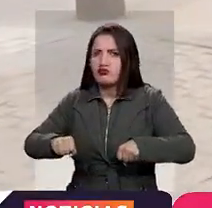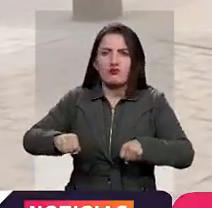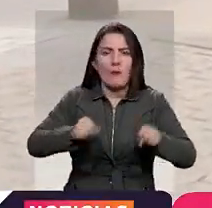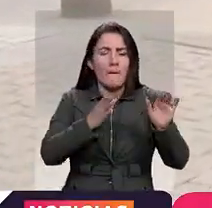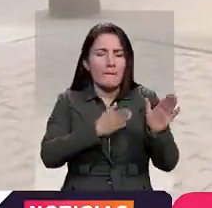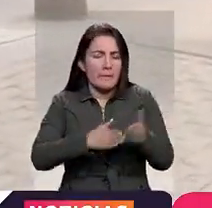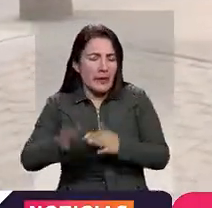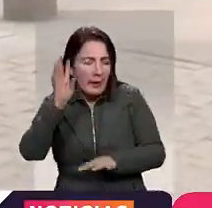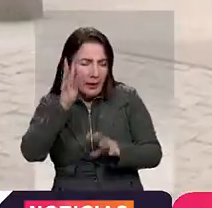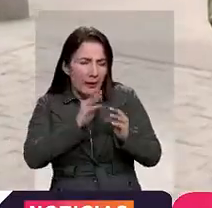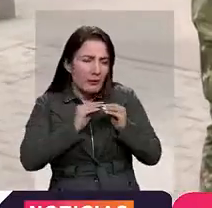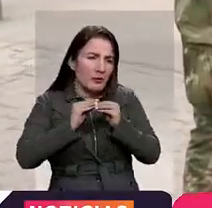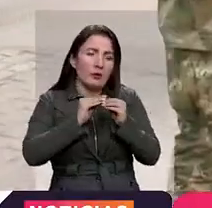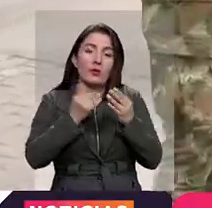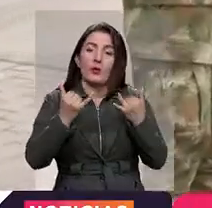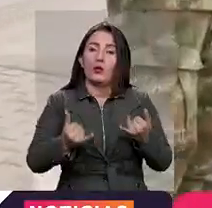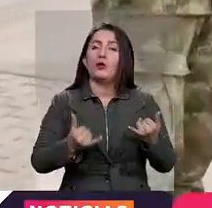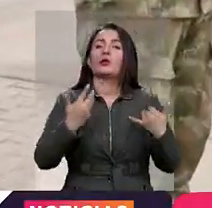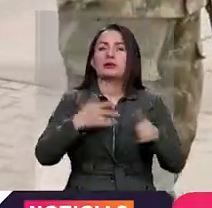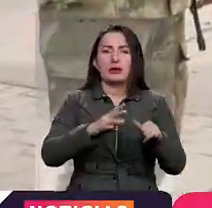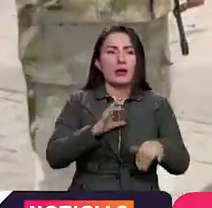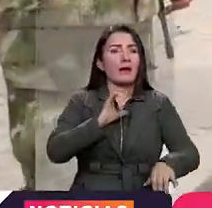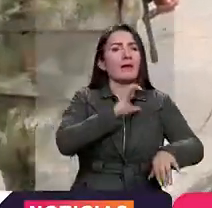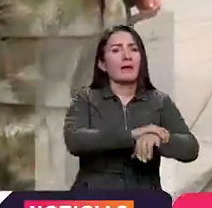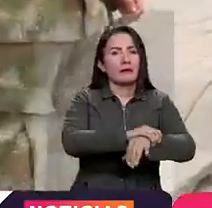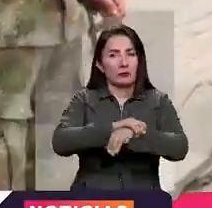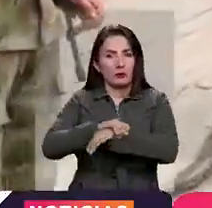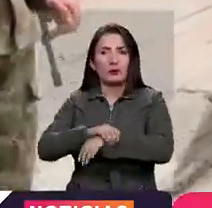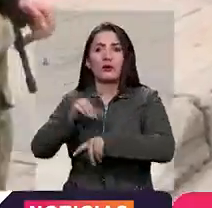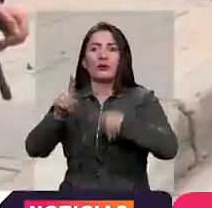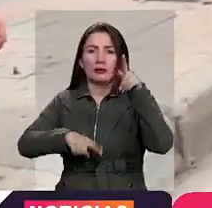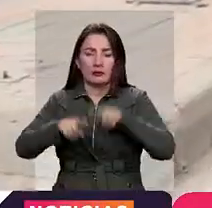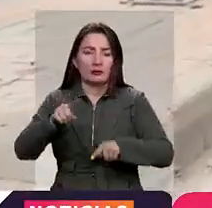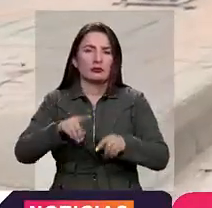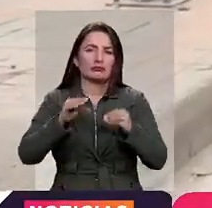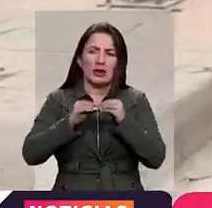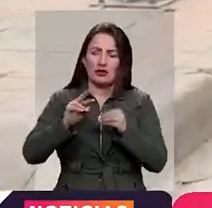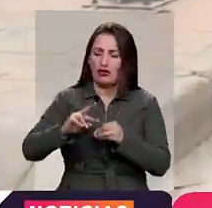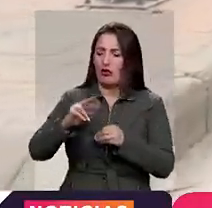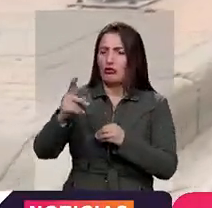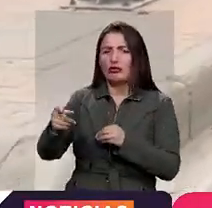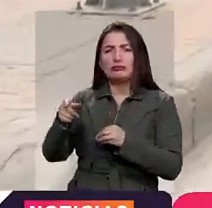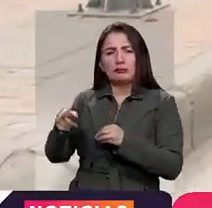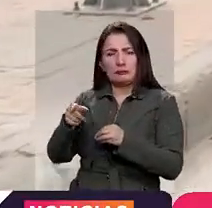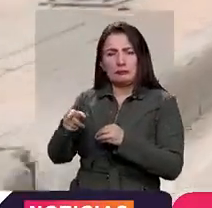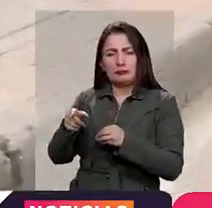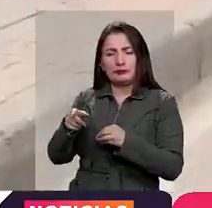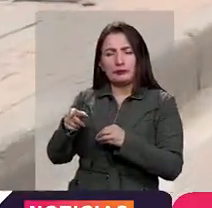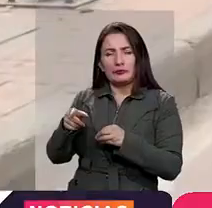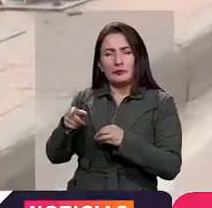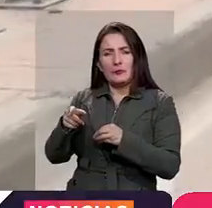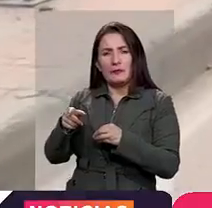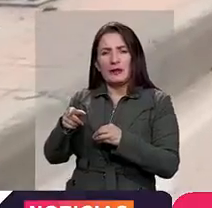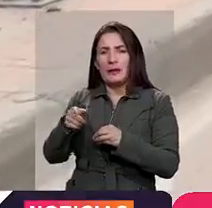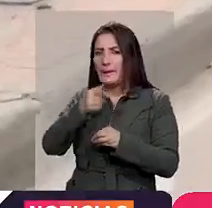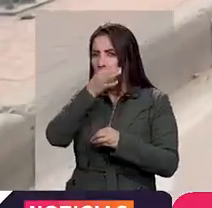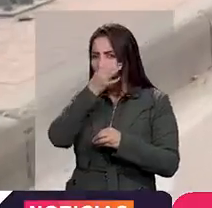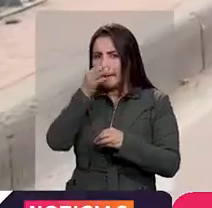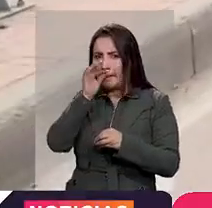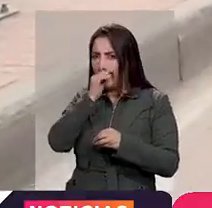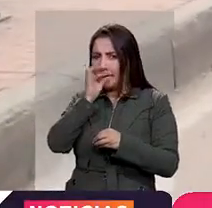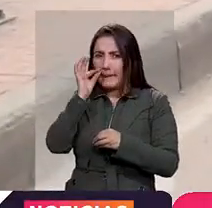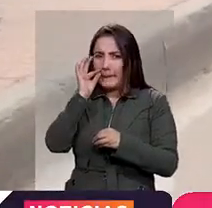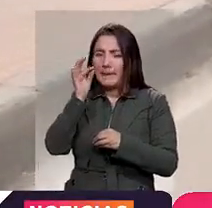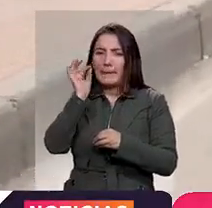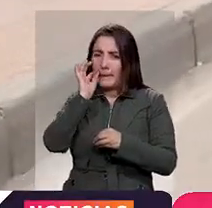nos ha dado, e incluso el día de hoy, algunas capturas con portes ilegales, otras con estupefacientes y con